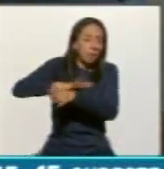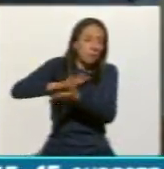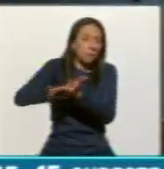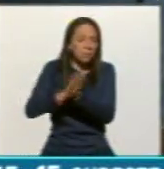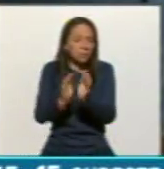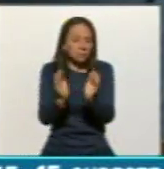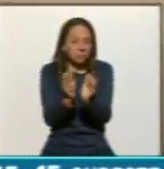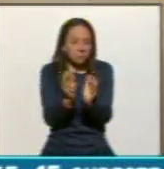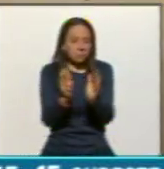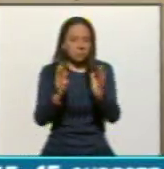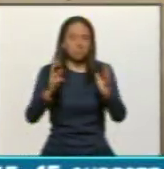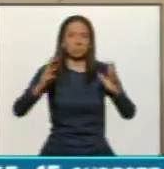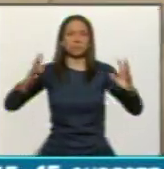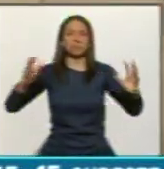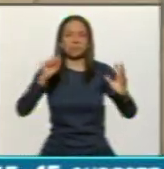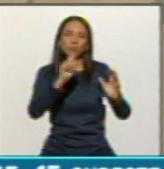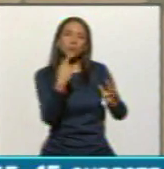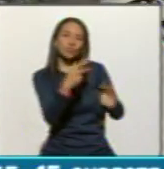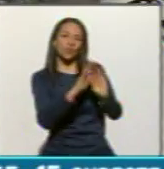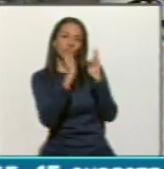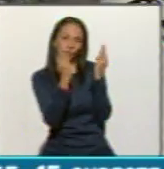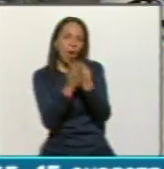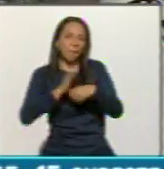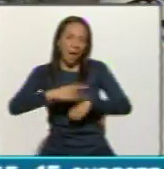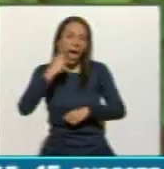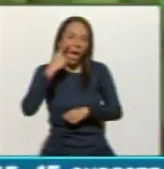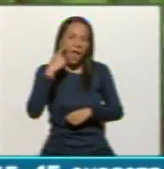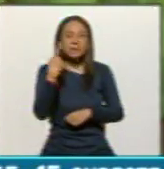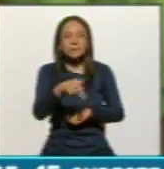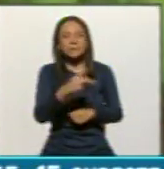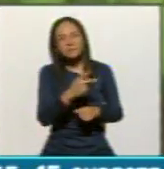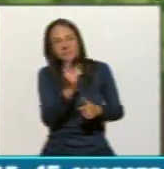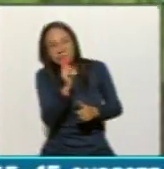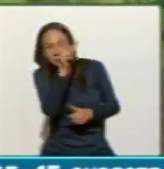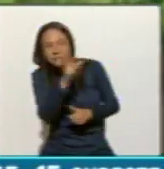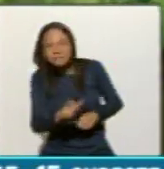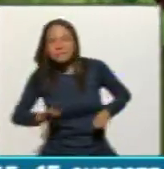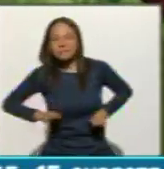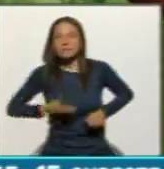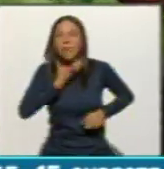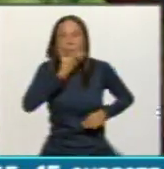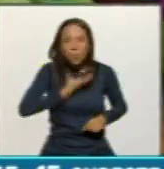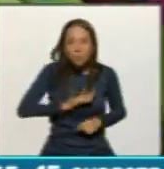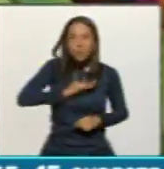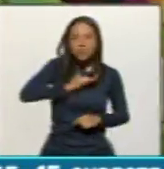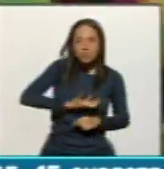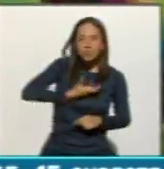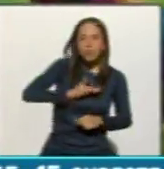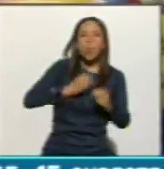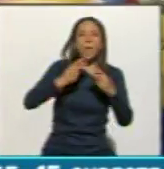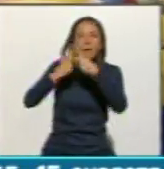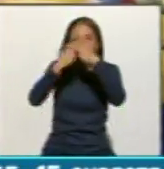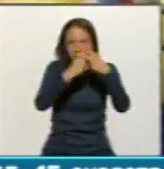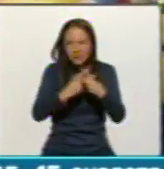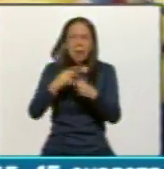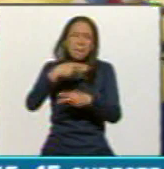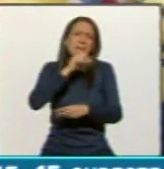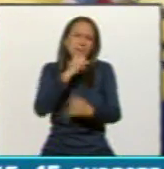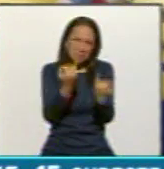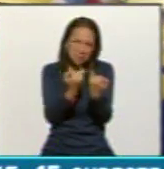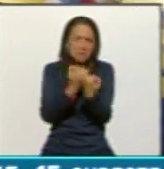tamaño y su figura. Las clásicas, en forma de Santa Claus y estrellas. Pero hay también de payasos y personajes de